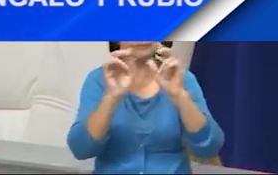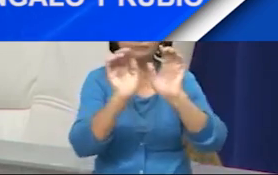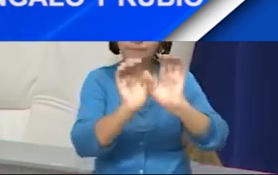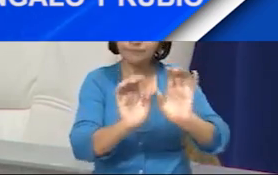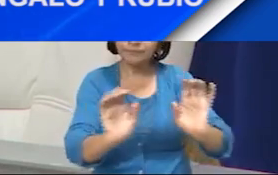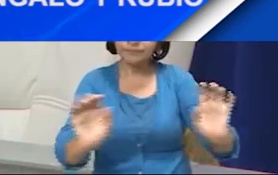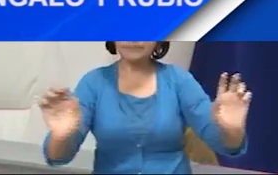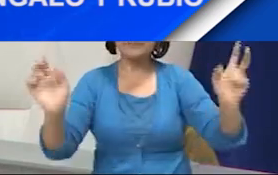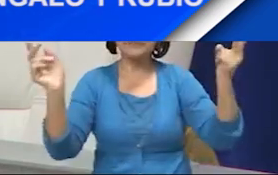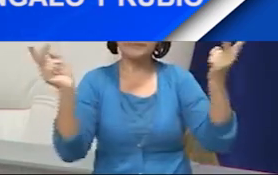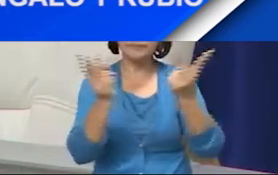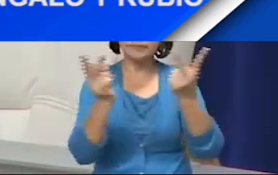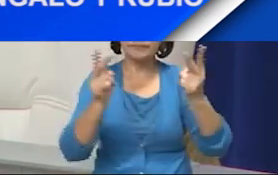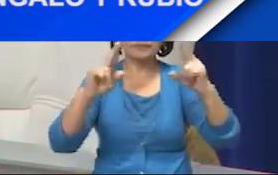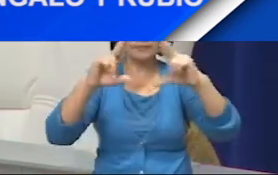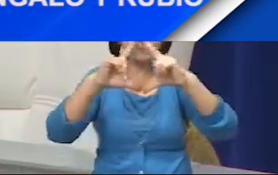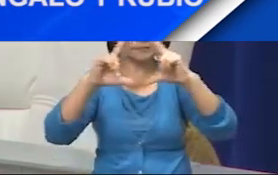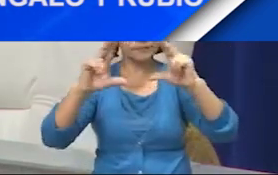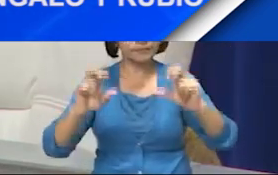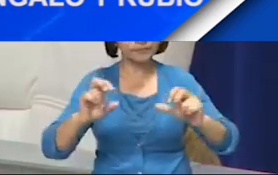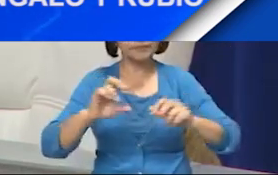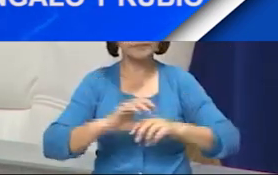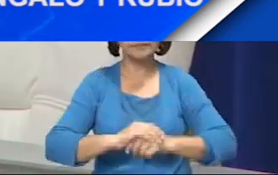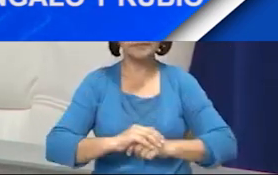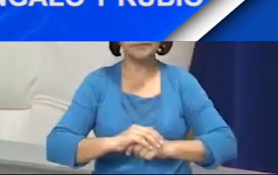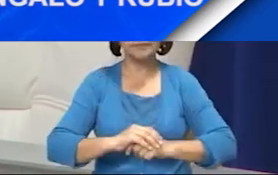niñas nicaragüenses. Y